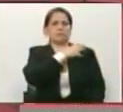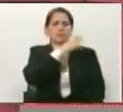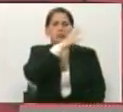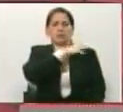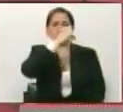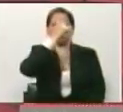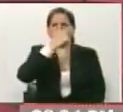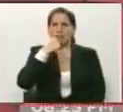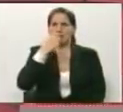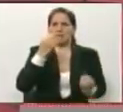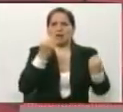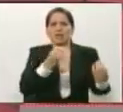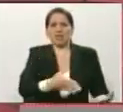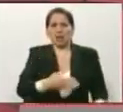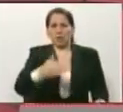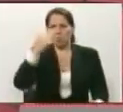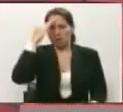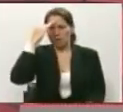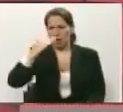entregar una vivienda.